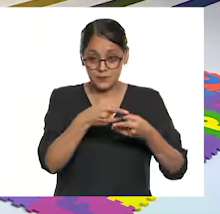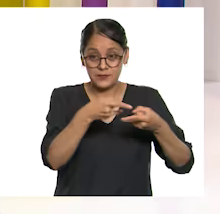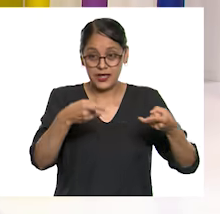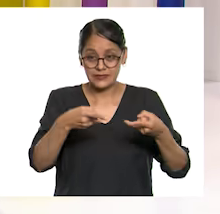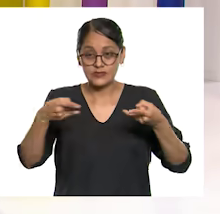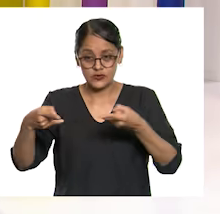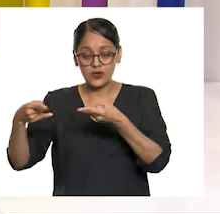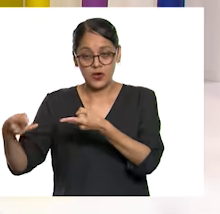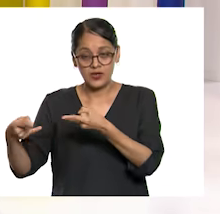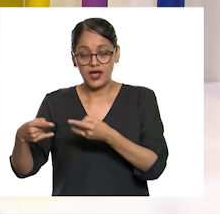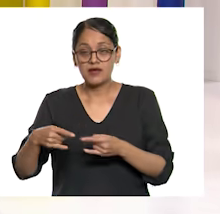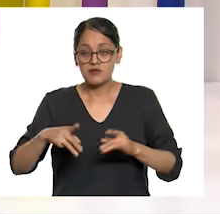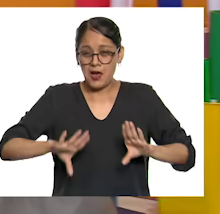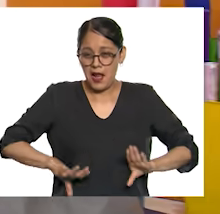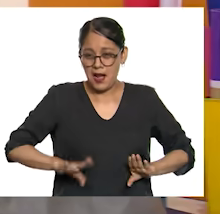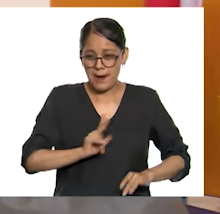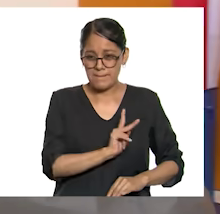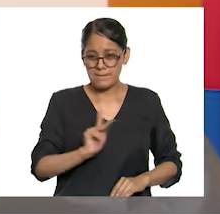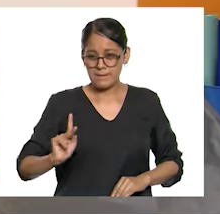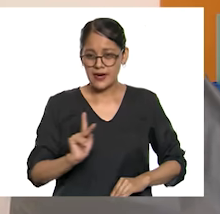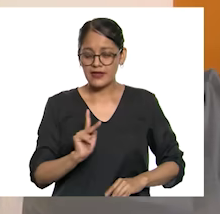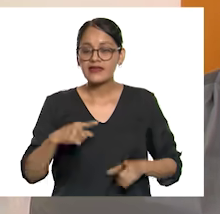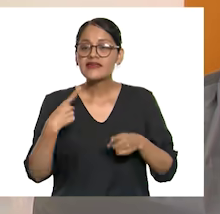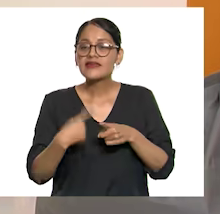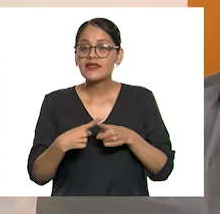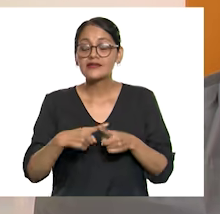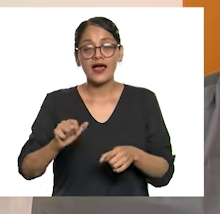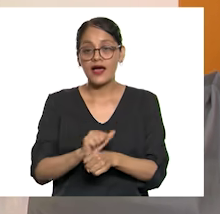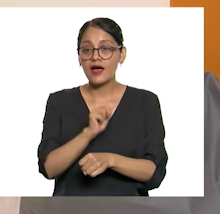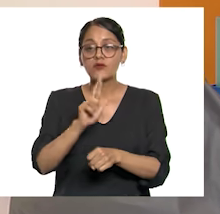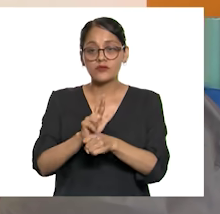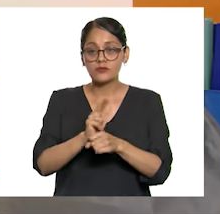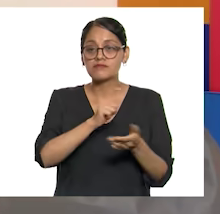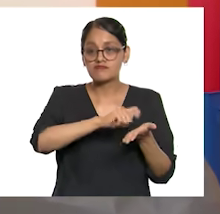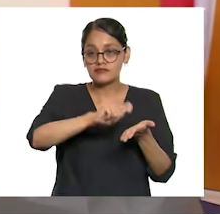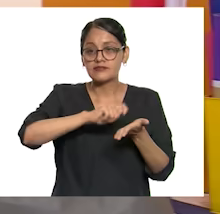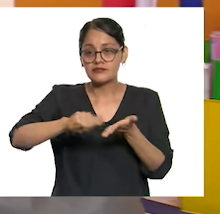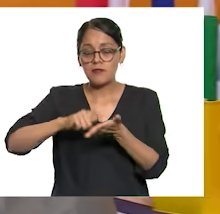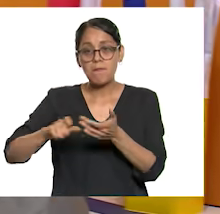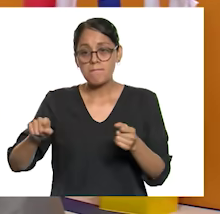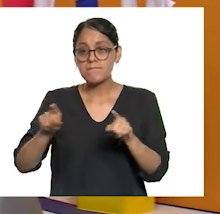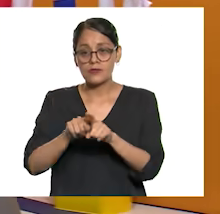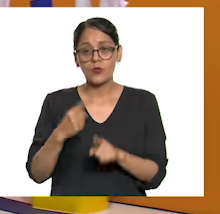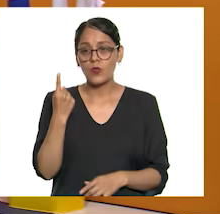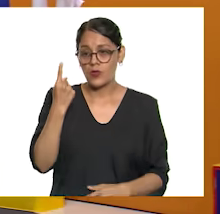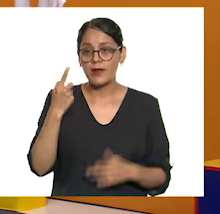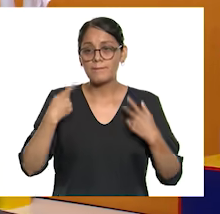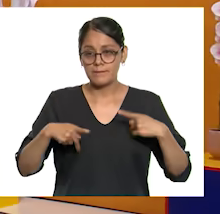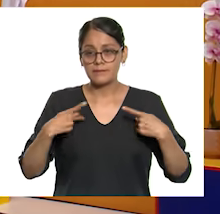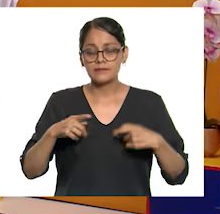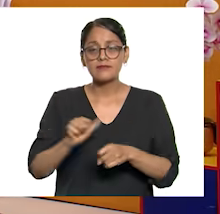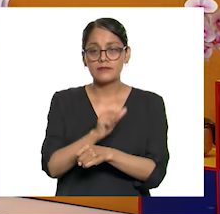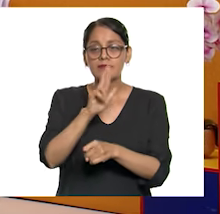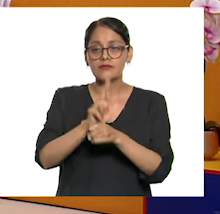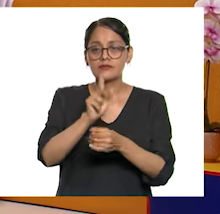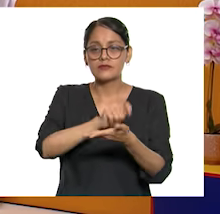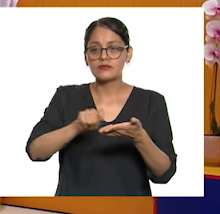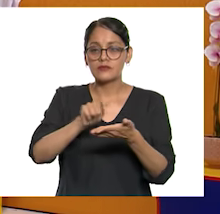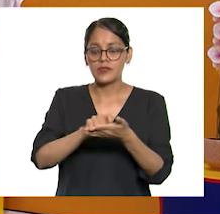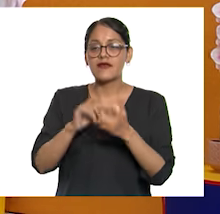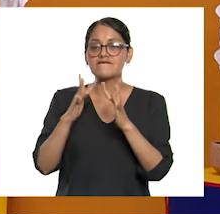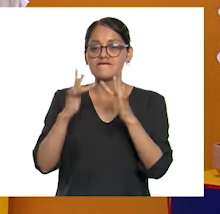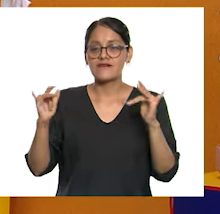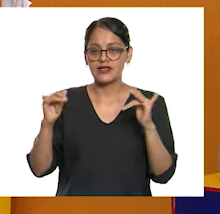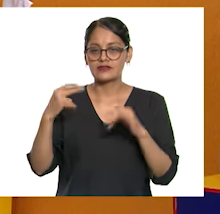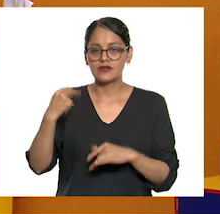Fueron escritos por la misma persona, Ale. ¿Ah, sí? Sí, este es un escritor francés que se